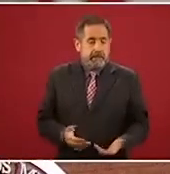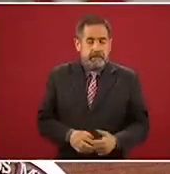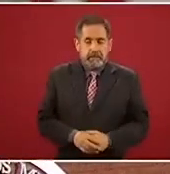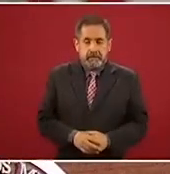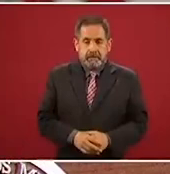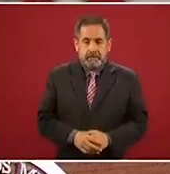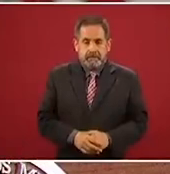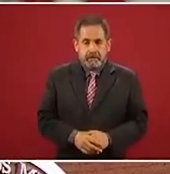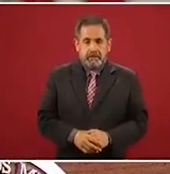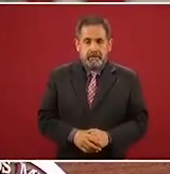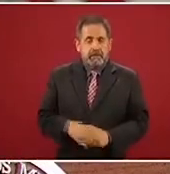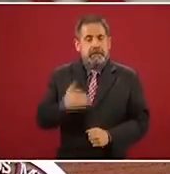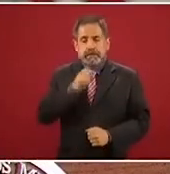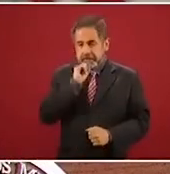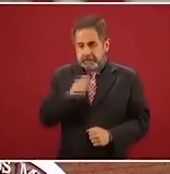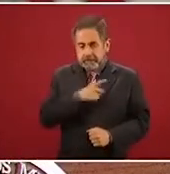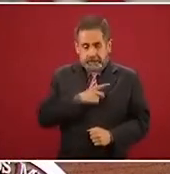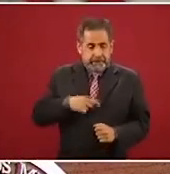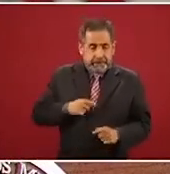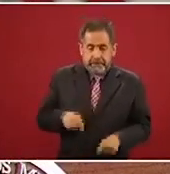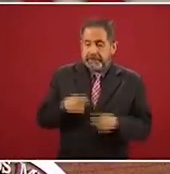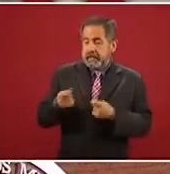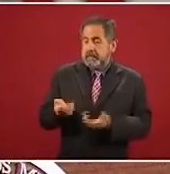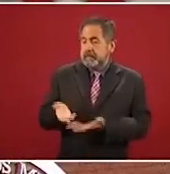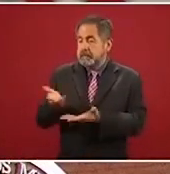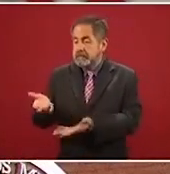y tiene que dar servicio.